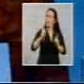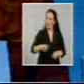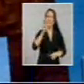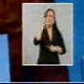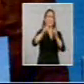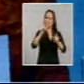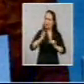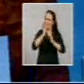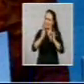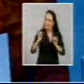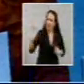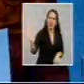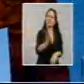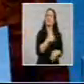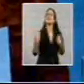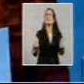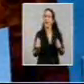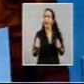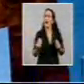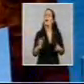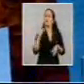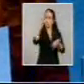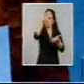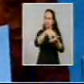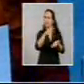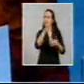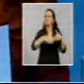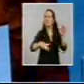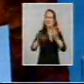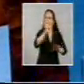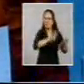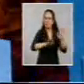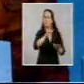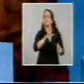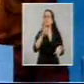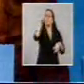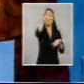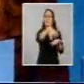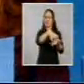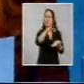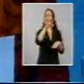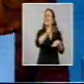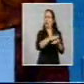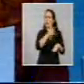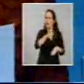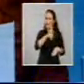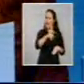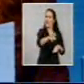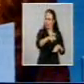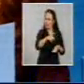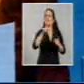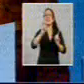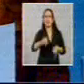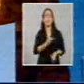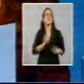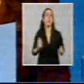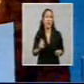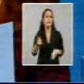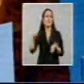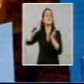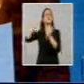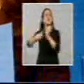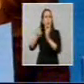está construyendo un centro polo oncológico nacional en la ciudad de Buenos Aires, y también